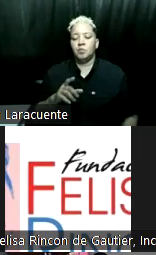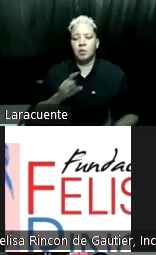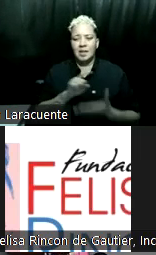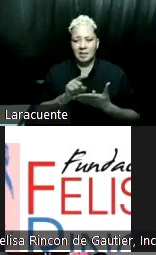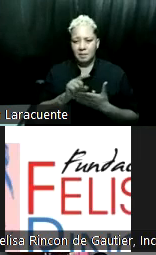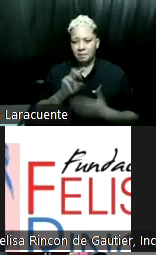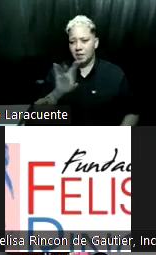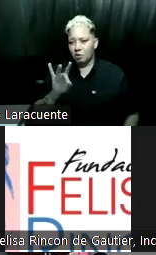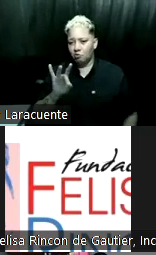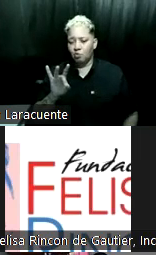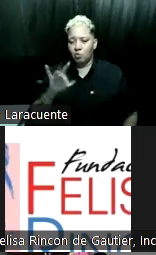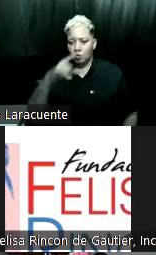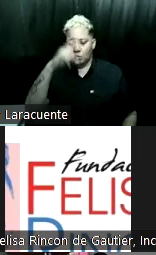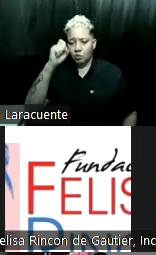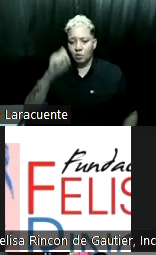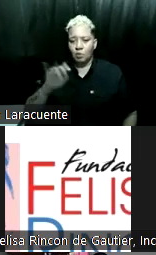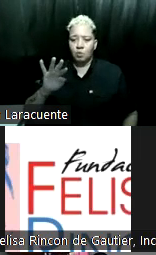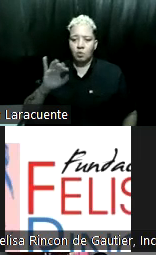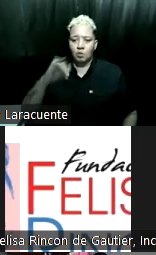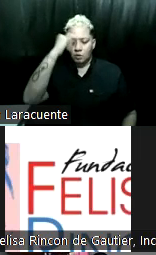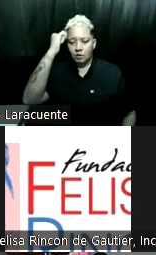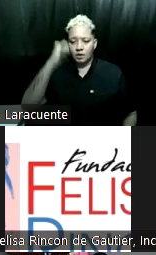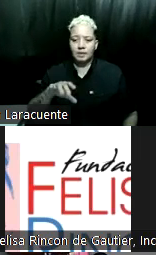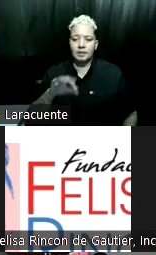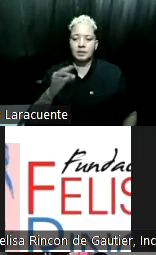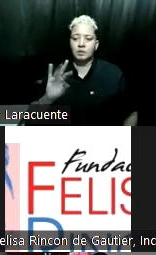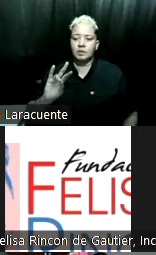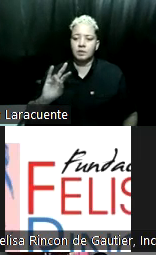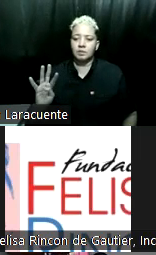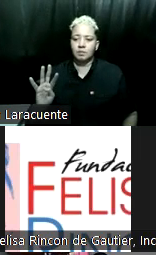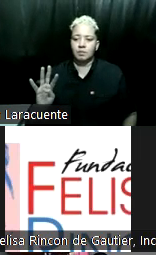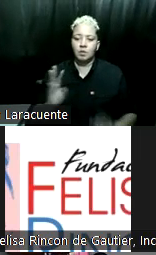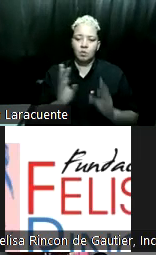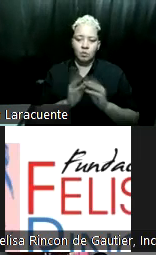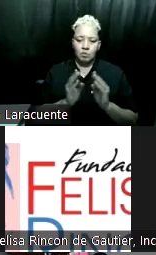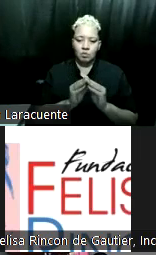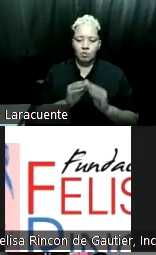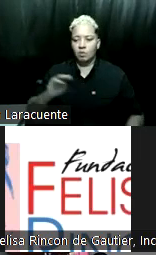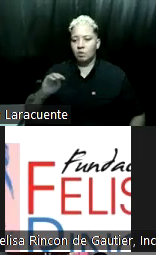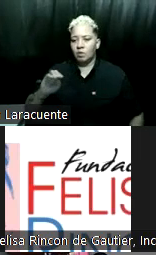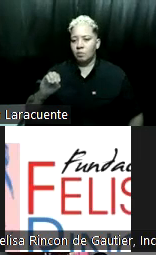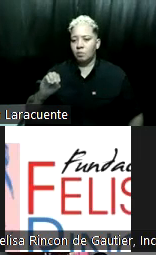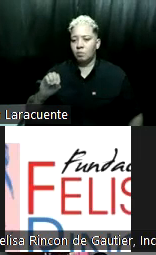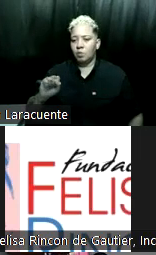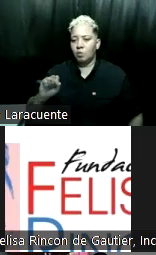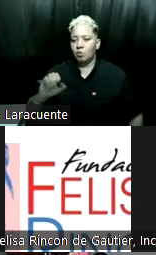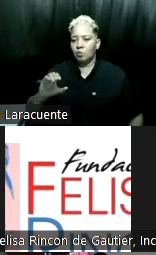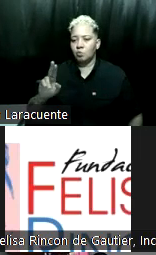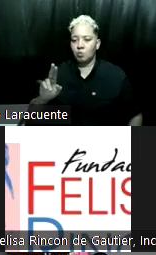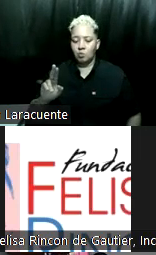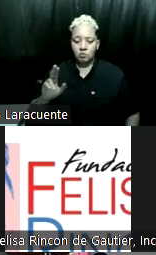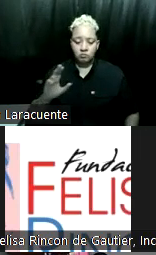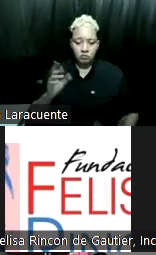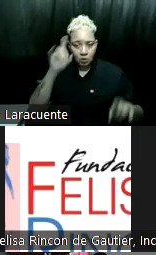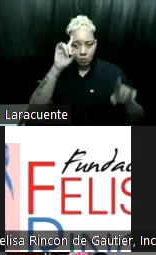de junio al 4 de julio de 1974, se reunieron en Moscú en busca de lograr acuerdos